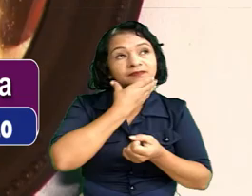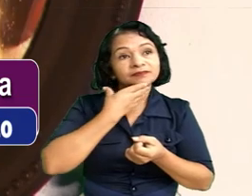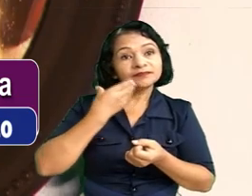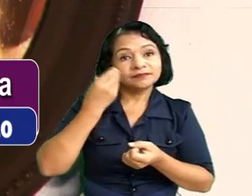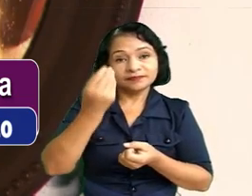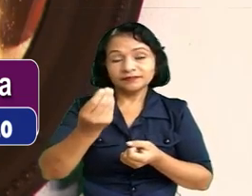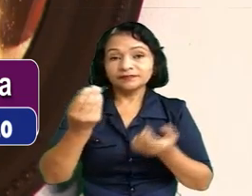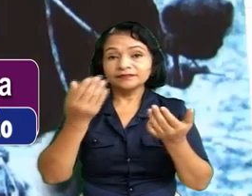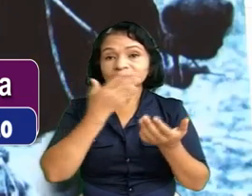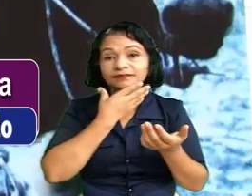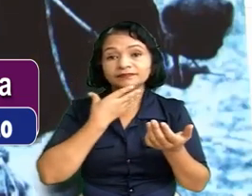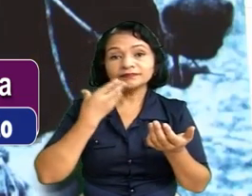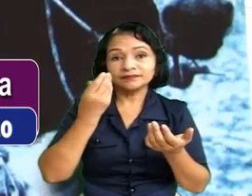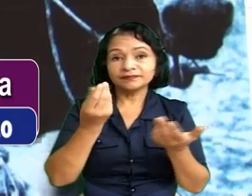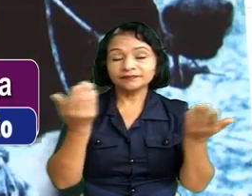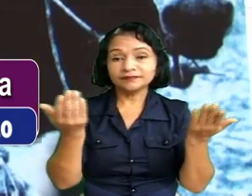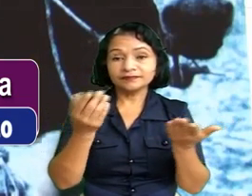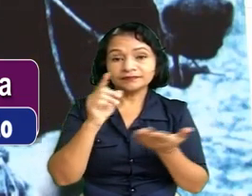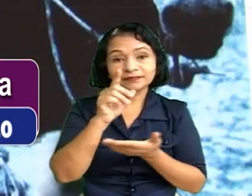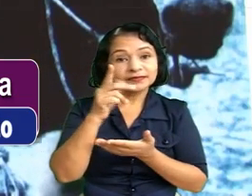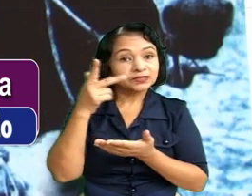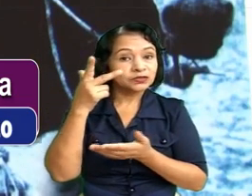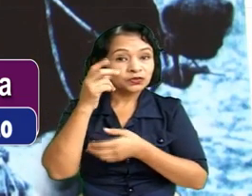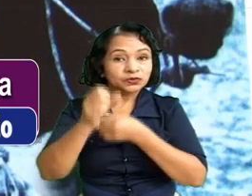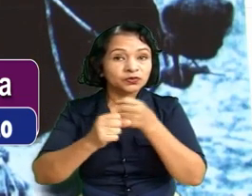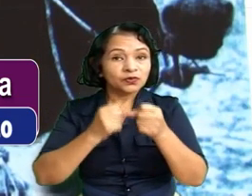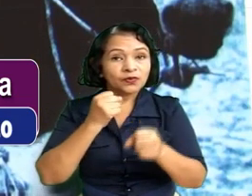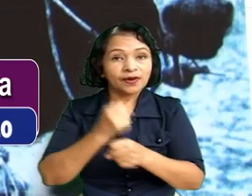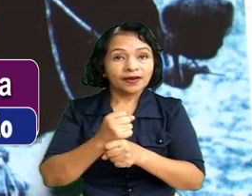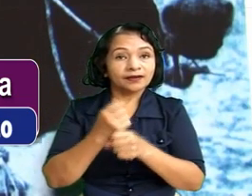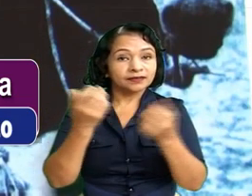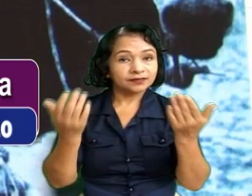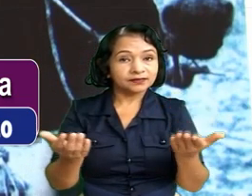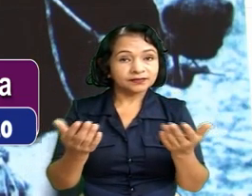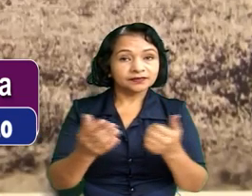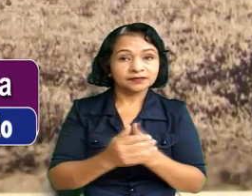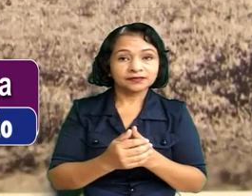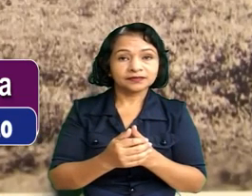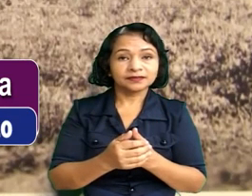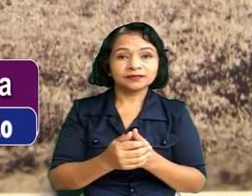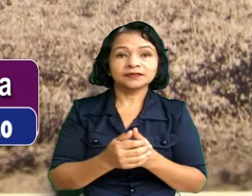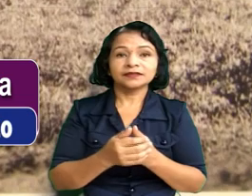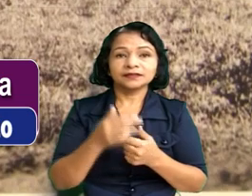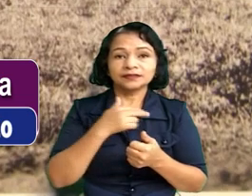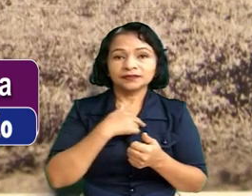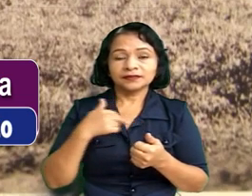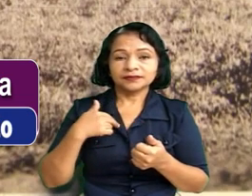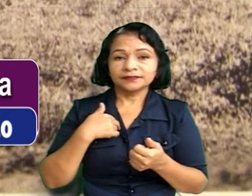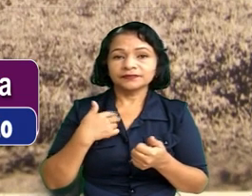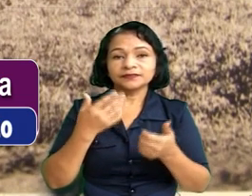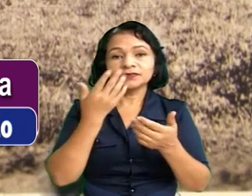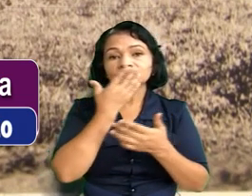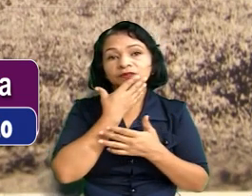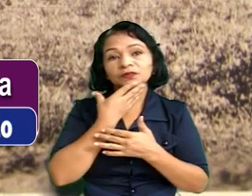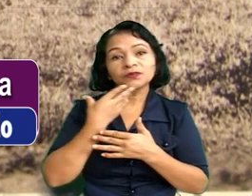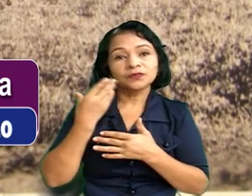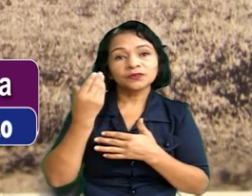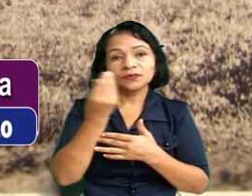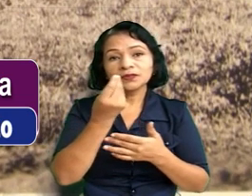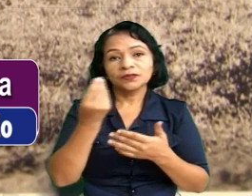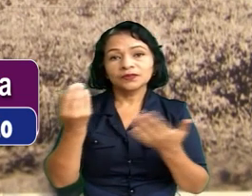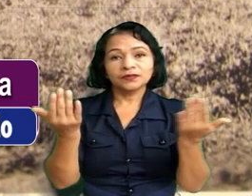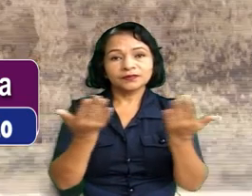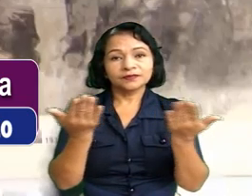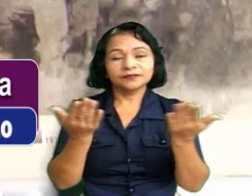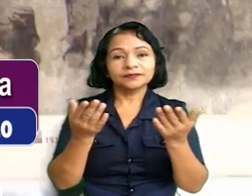se presentaba. Estamos hablando de una joven de 18 años. Así es, ese es otro aspecto que también tendría que en la juventud tenemos. Y si